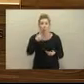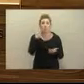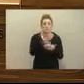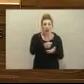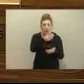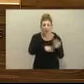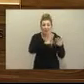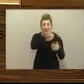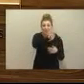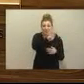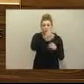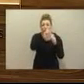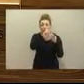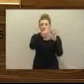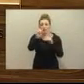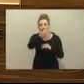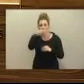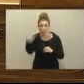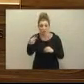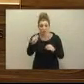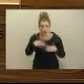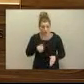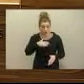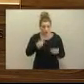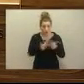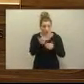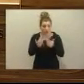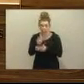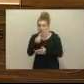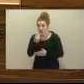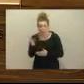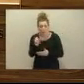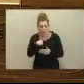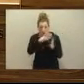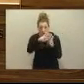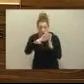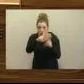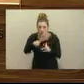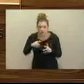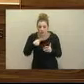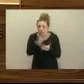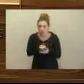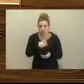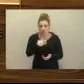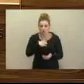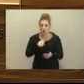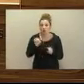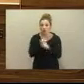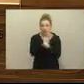euros. Mi hijo come cada día y las cuentas no me salen. Yo busco trabajo,